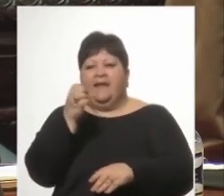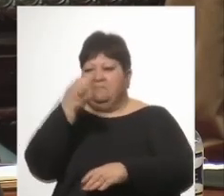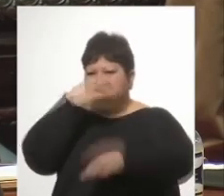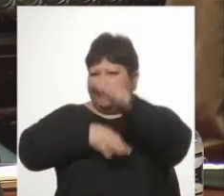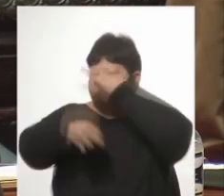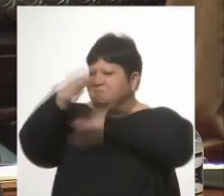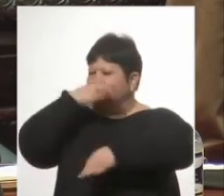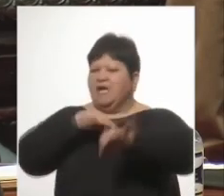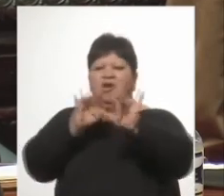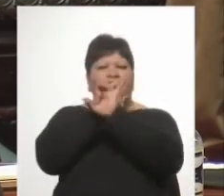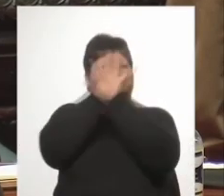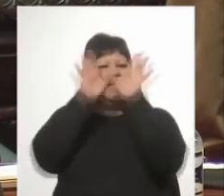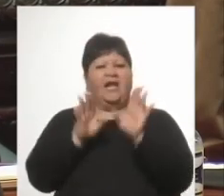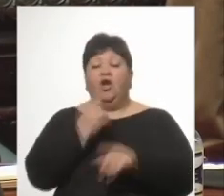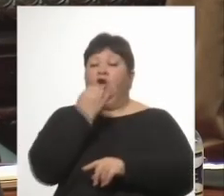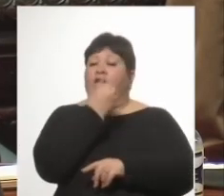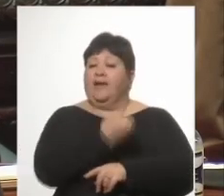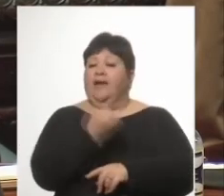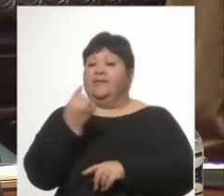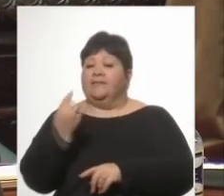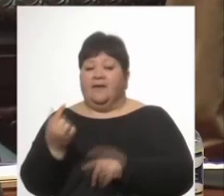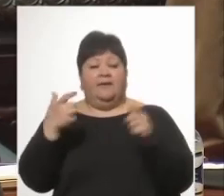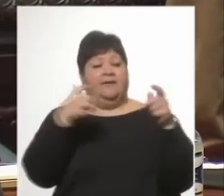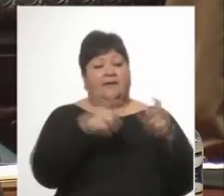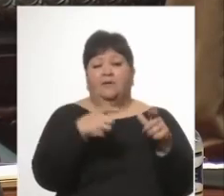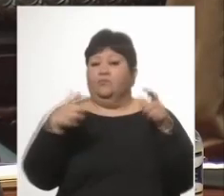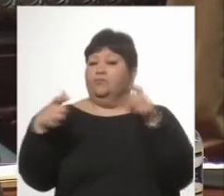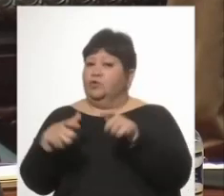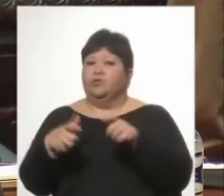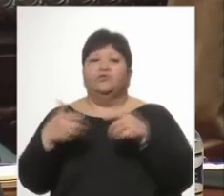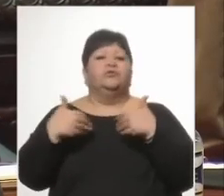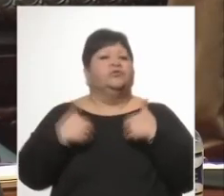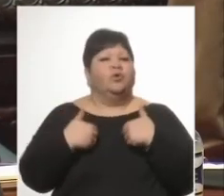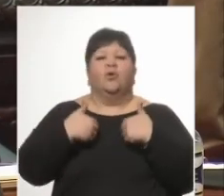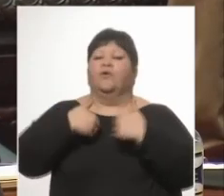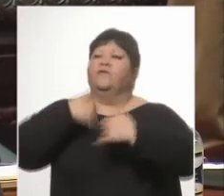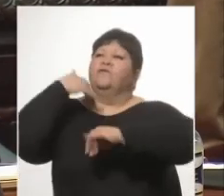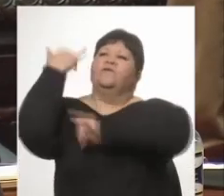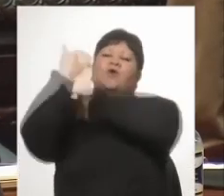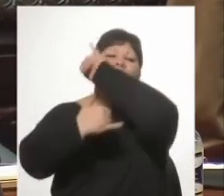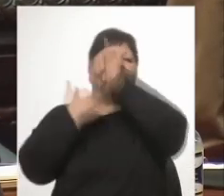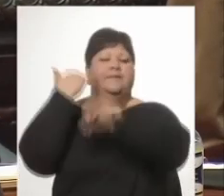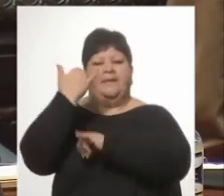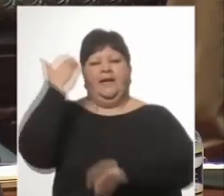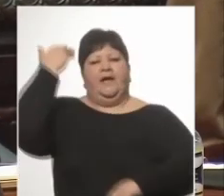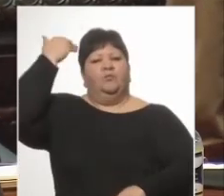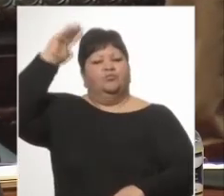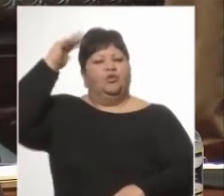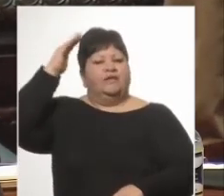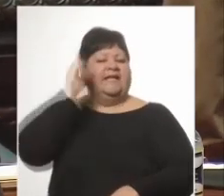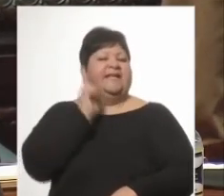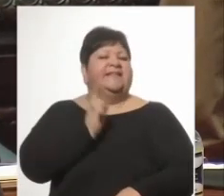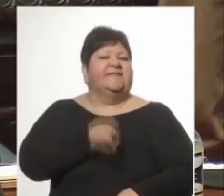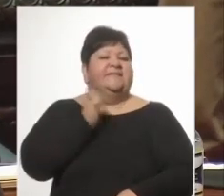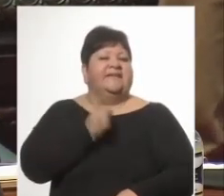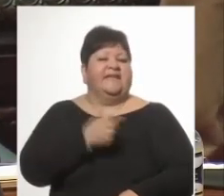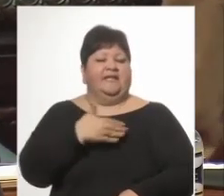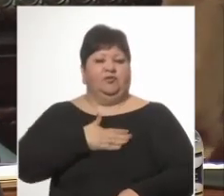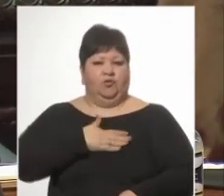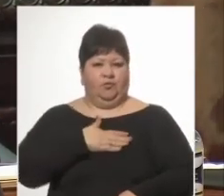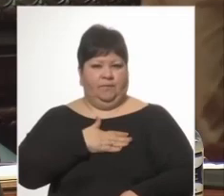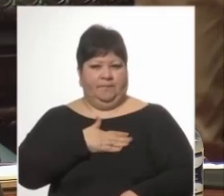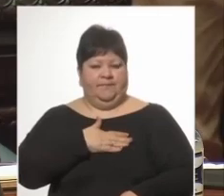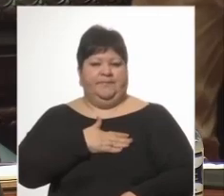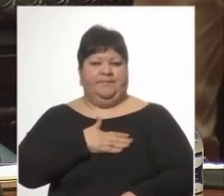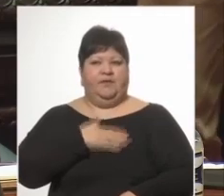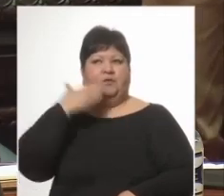claramente. En cada una de las ocasiones yo lo informé a quien debía informarlo, a quien